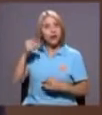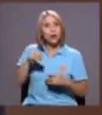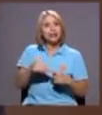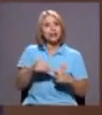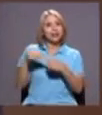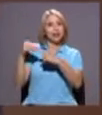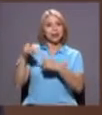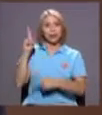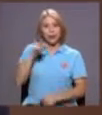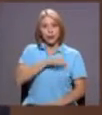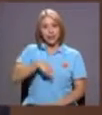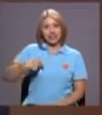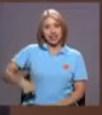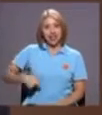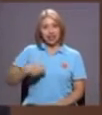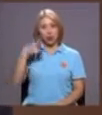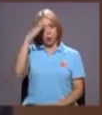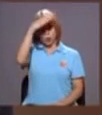don Carlos Alvarado.